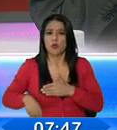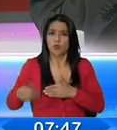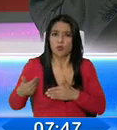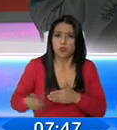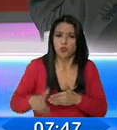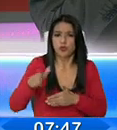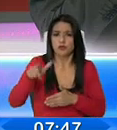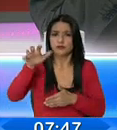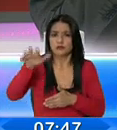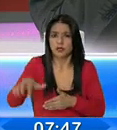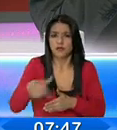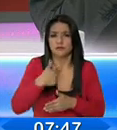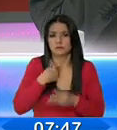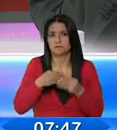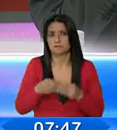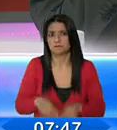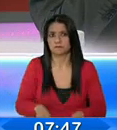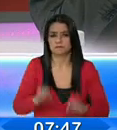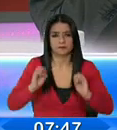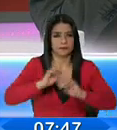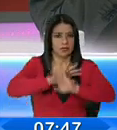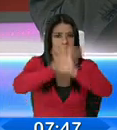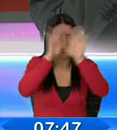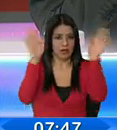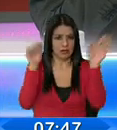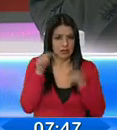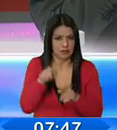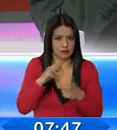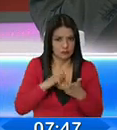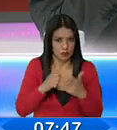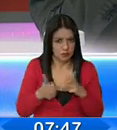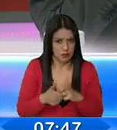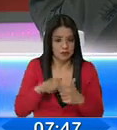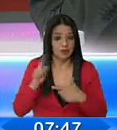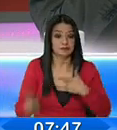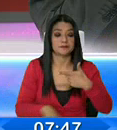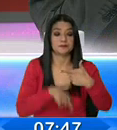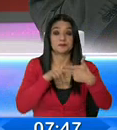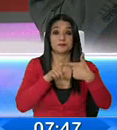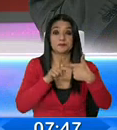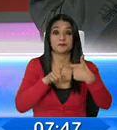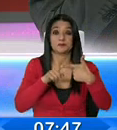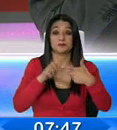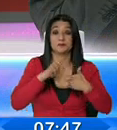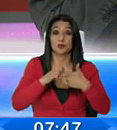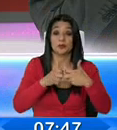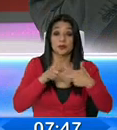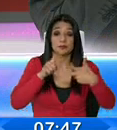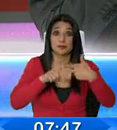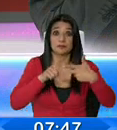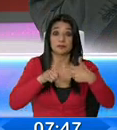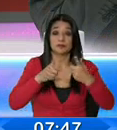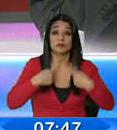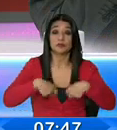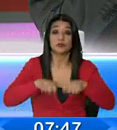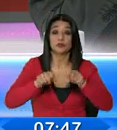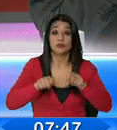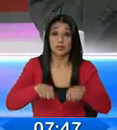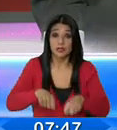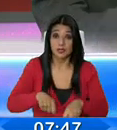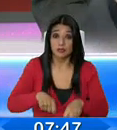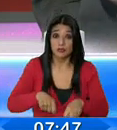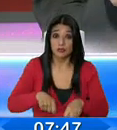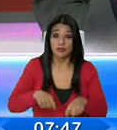Estado. Clarísimo. Ese es el primer problema. El segundo tipo de problema tiene que ver con contrataciones que